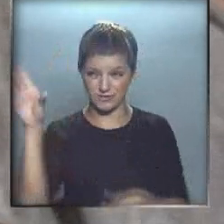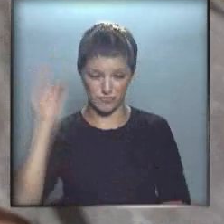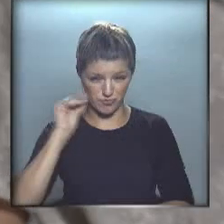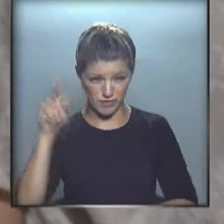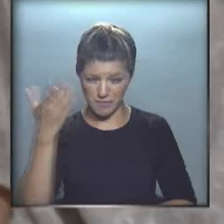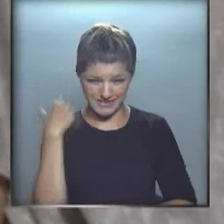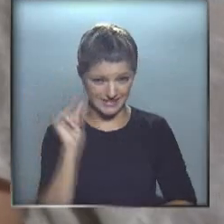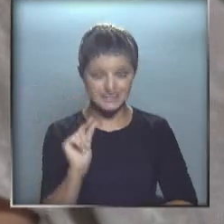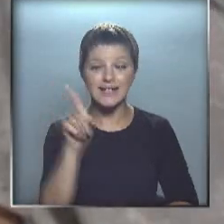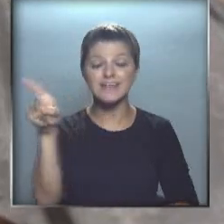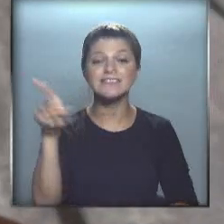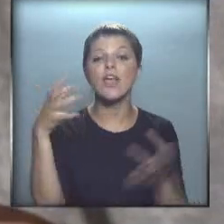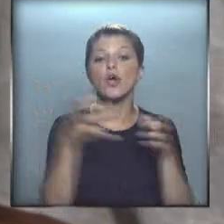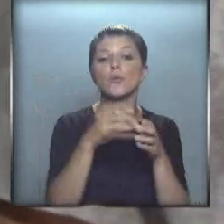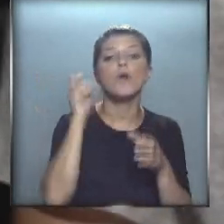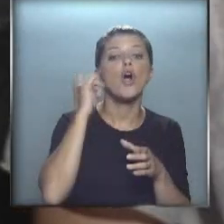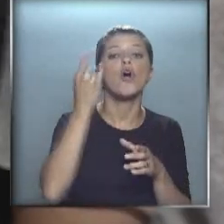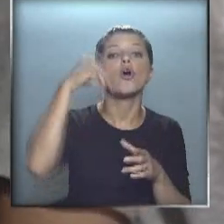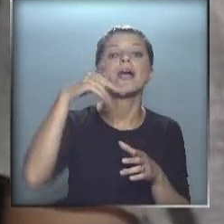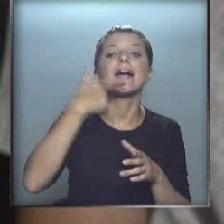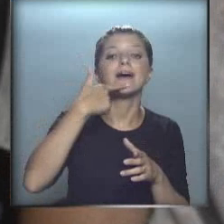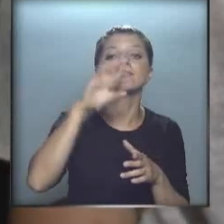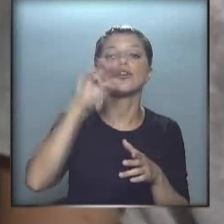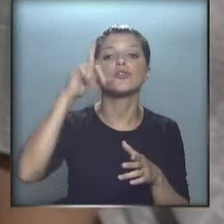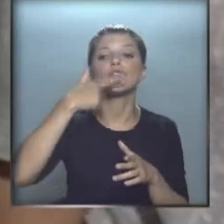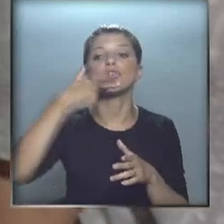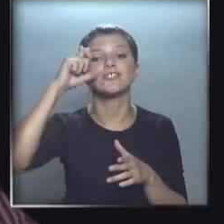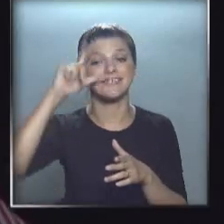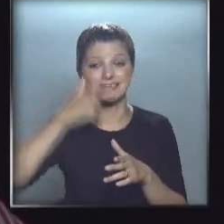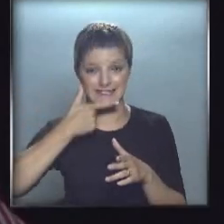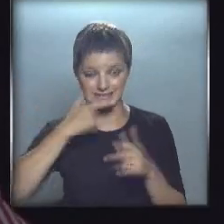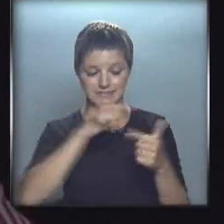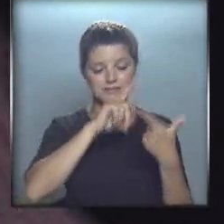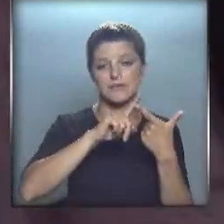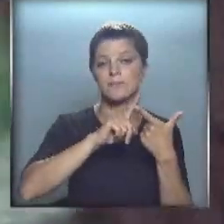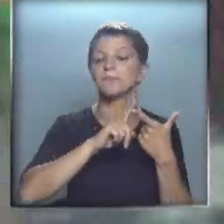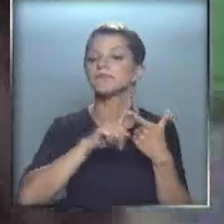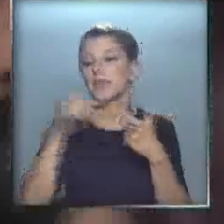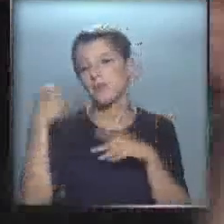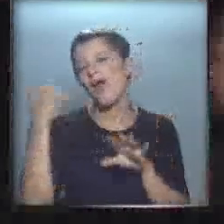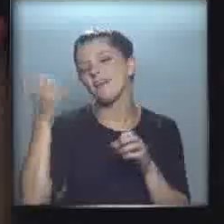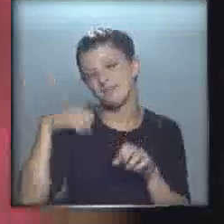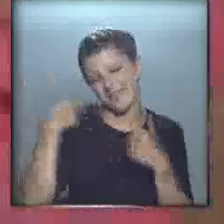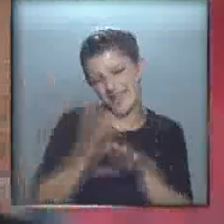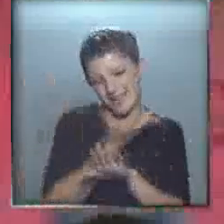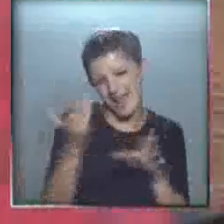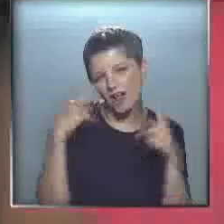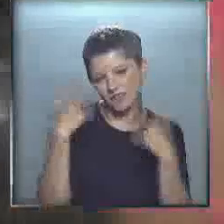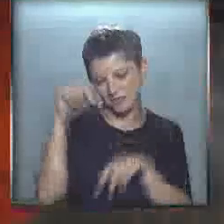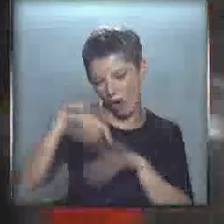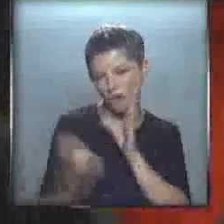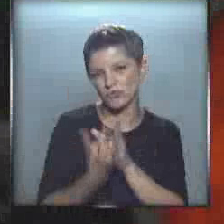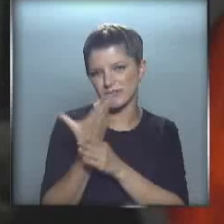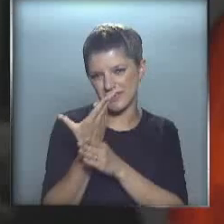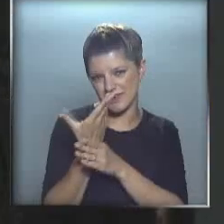Mine, es de Guns N' Roses. Está sonando de Guns N' Roses. Mm-hmm. También tenemos... Pero la mayoría de los temas son originales, sí, es algo de lo más lindo que tiene la novela,